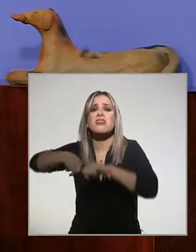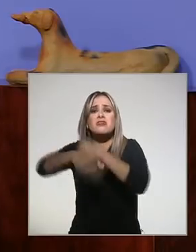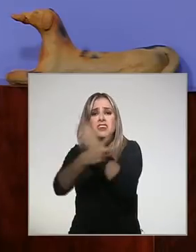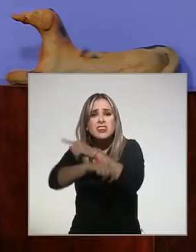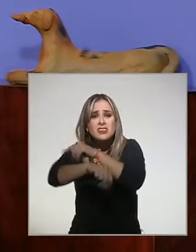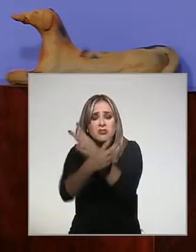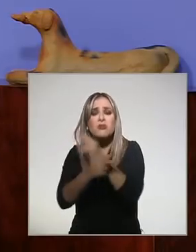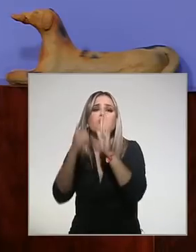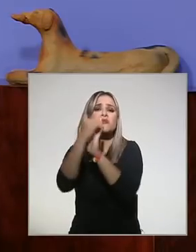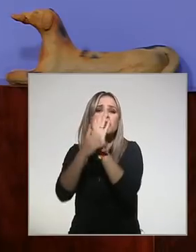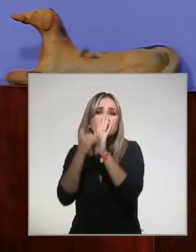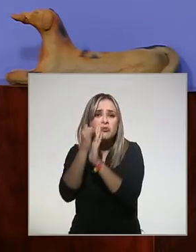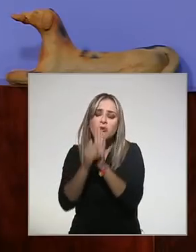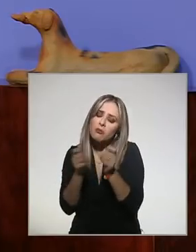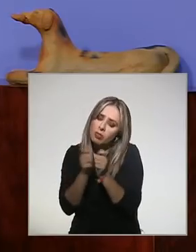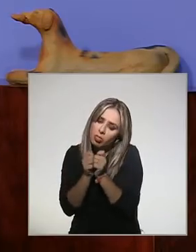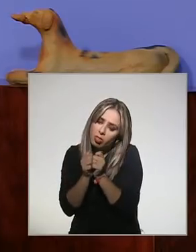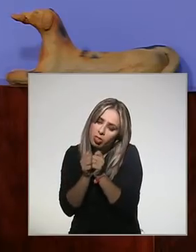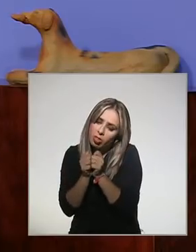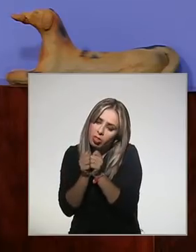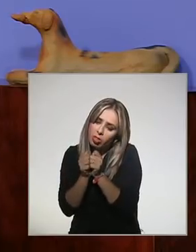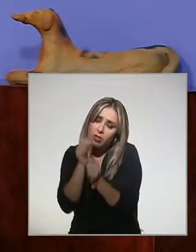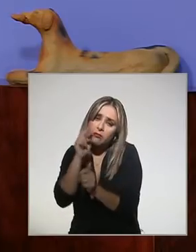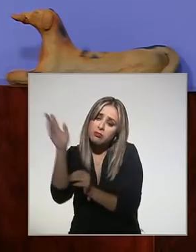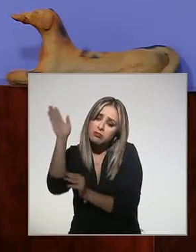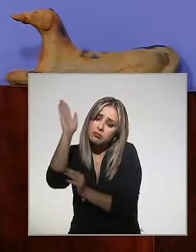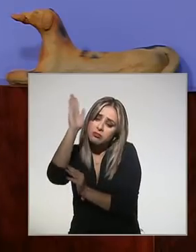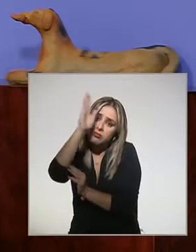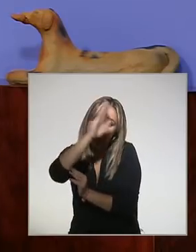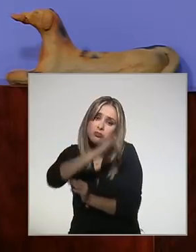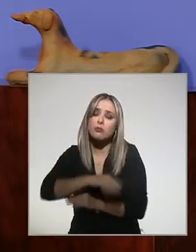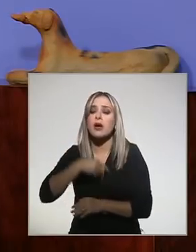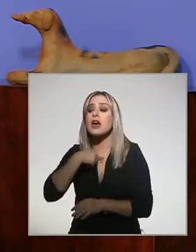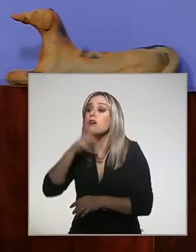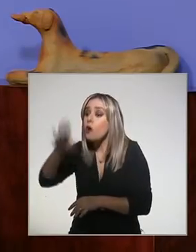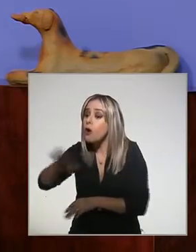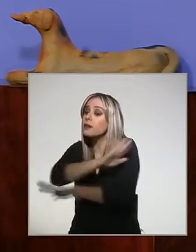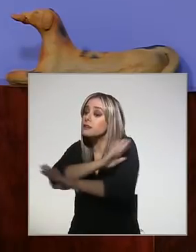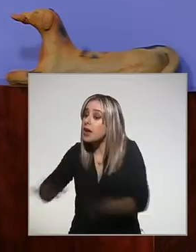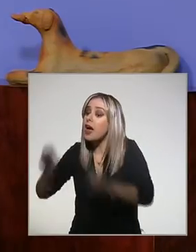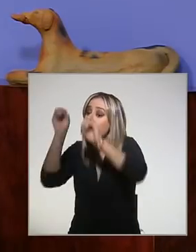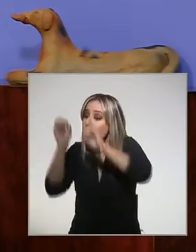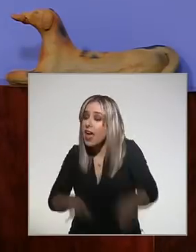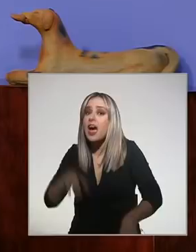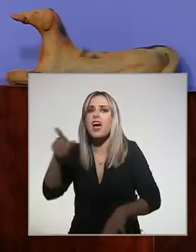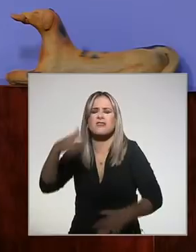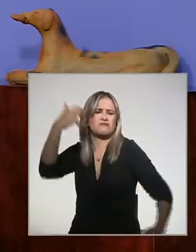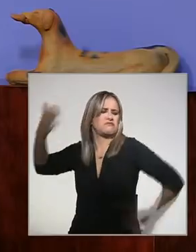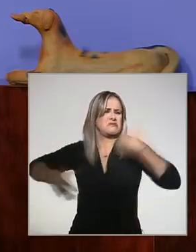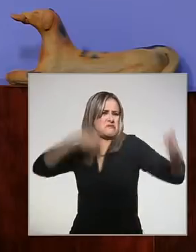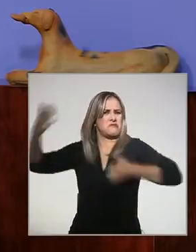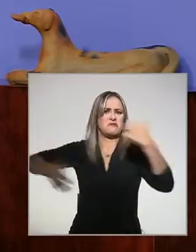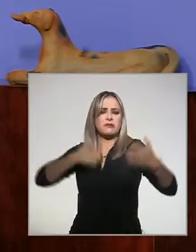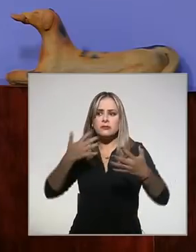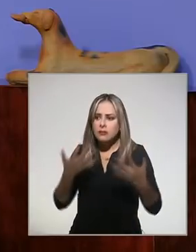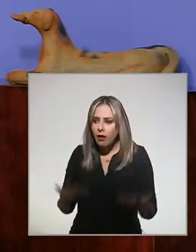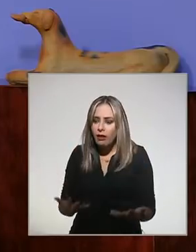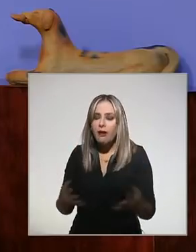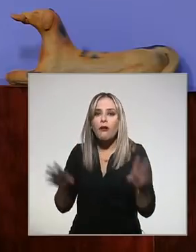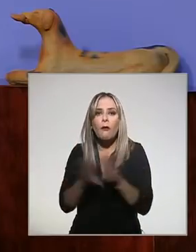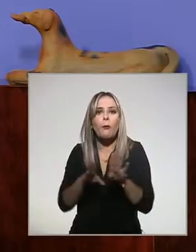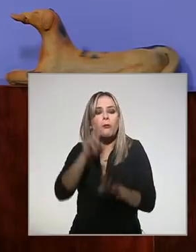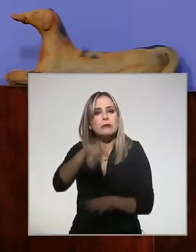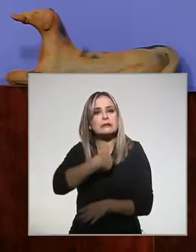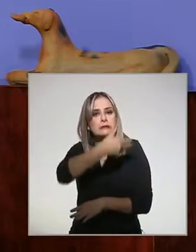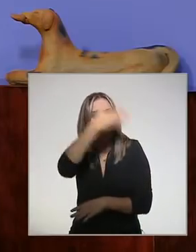YouTubers, además de pelear por celular. Se molestan mucho cuando les digo que ya lo dejen. No sé cómo hacerle. Además, mi